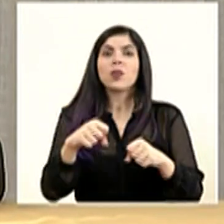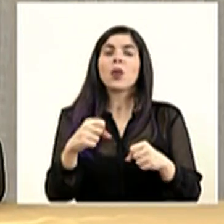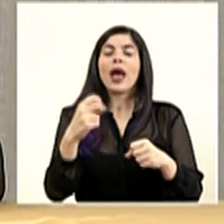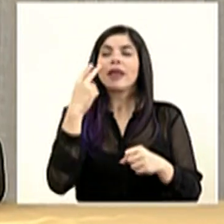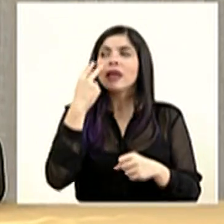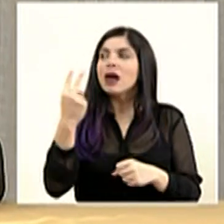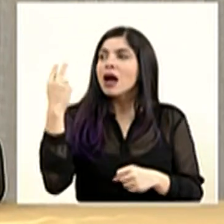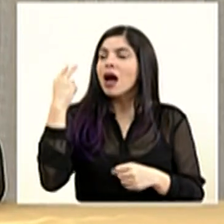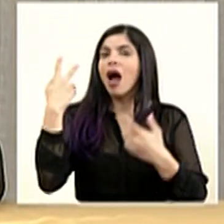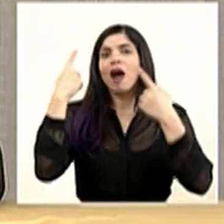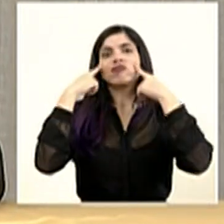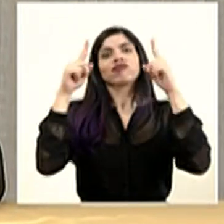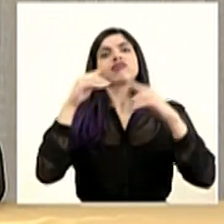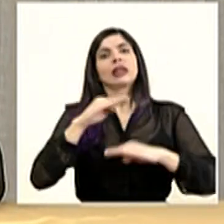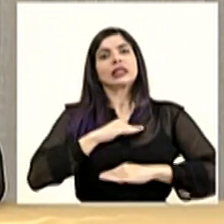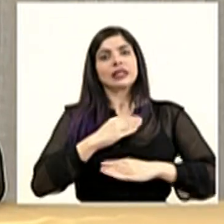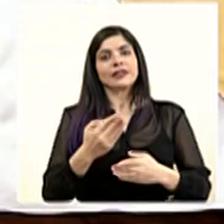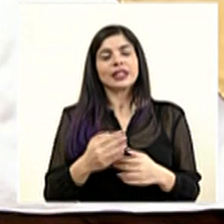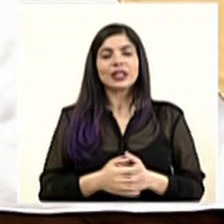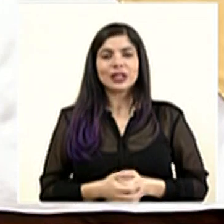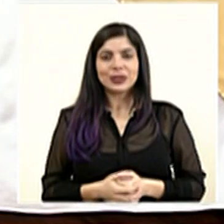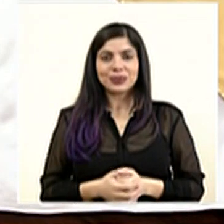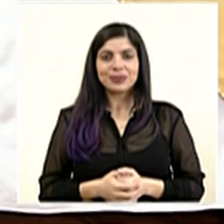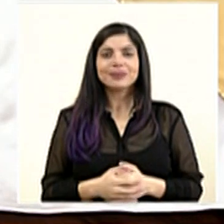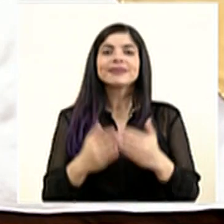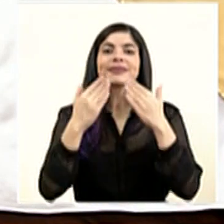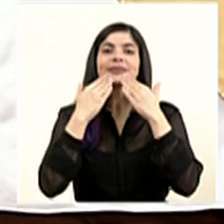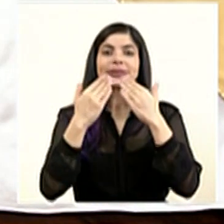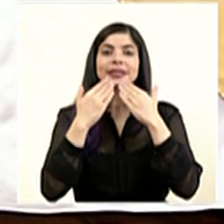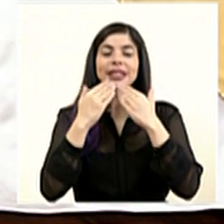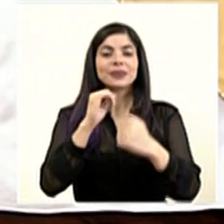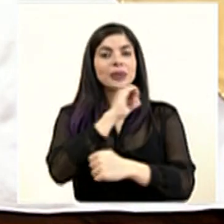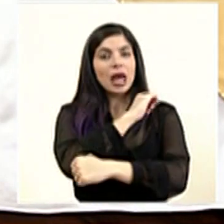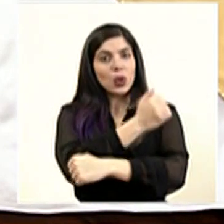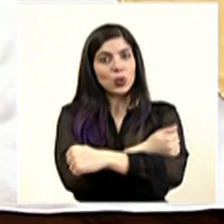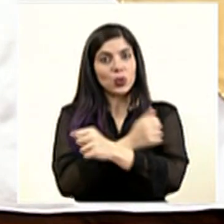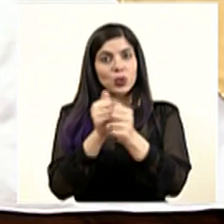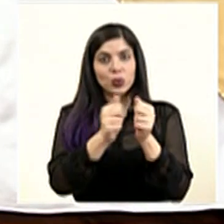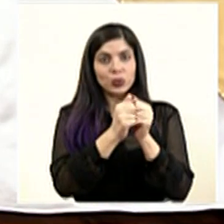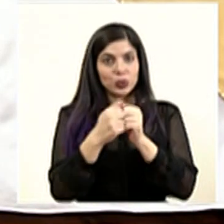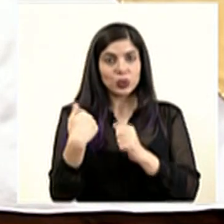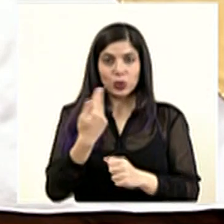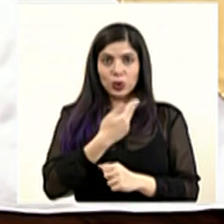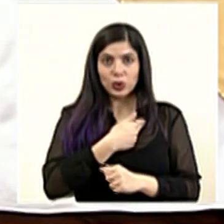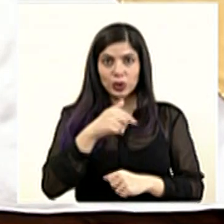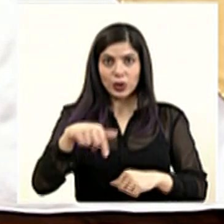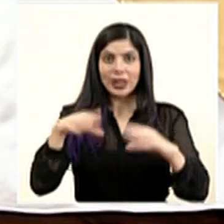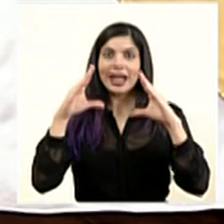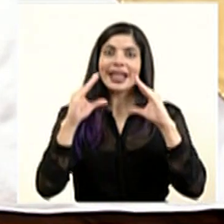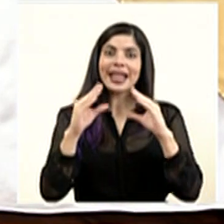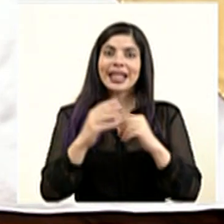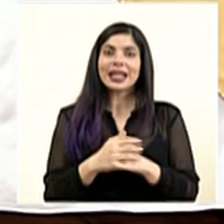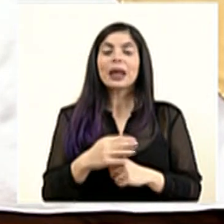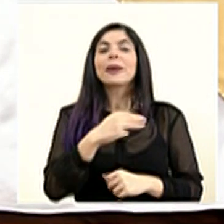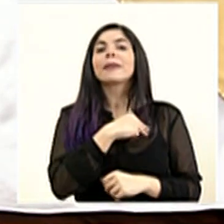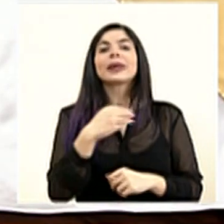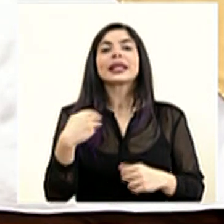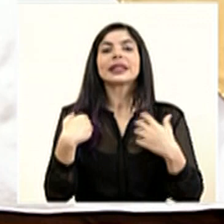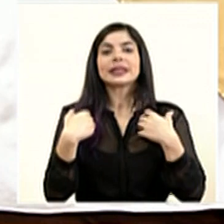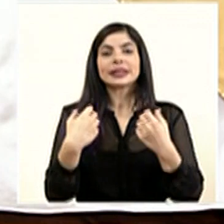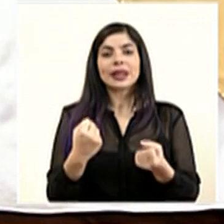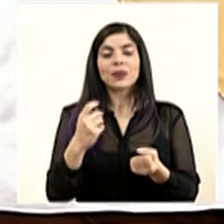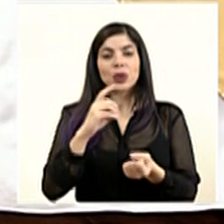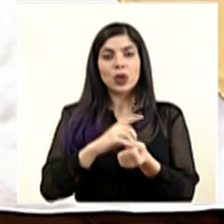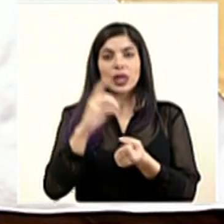salimos adelante satisfactoriamente. Le agradecemos a las autoridades que nos acompañaron esta tarde, el ministro de Salud, el